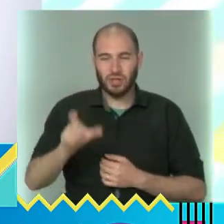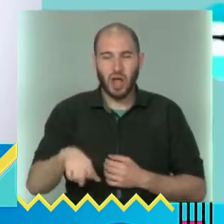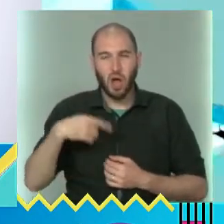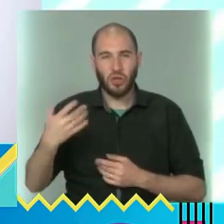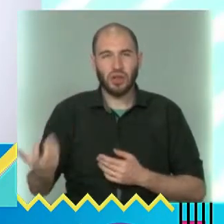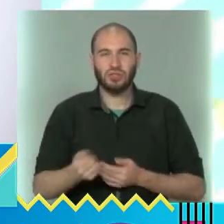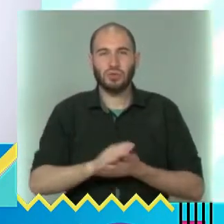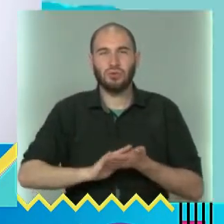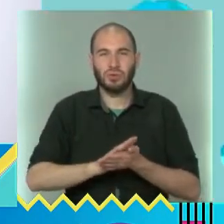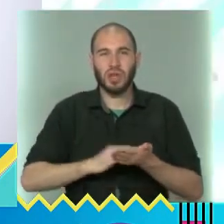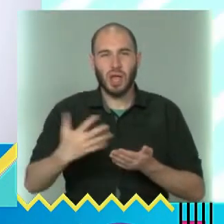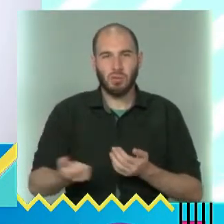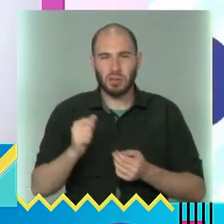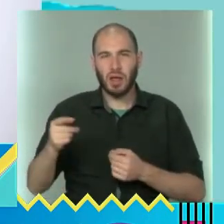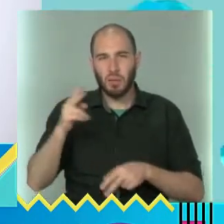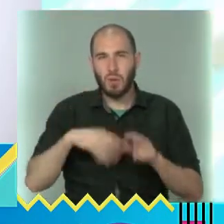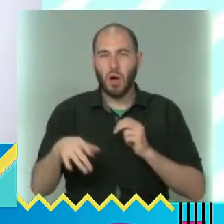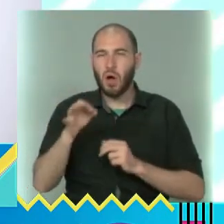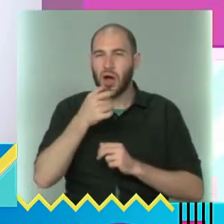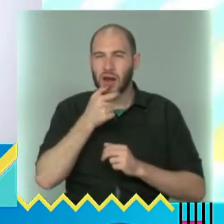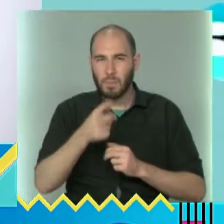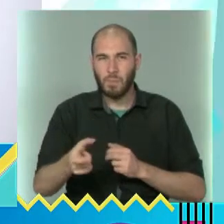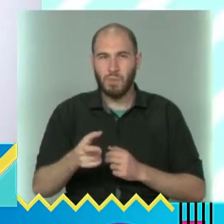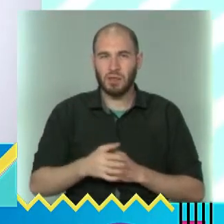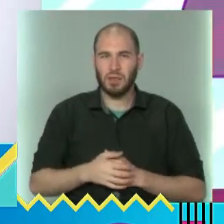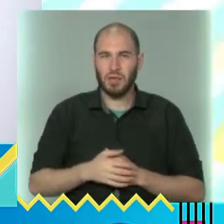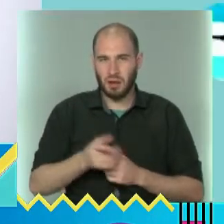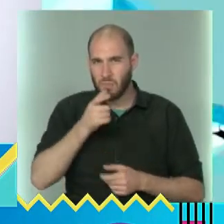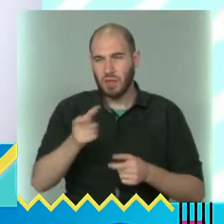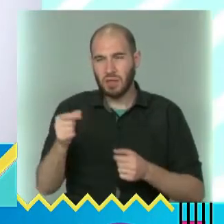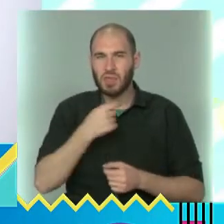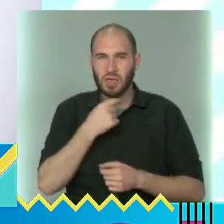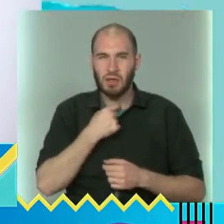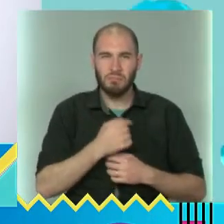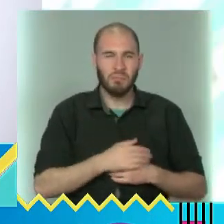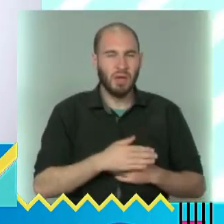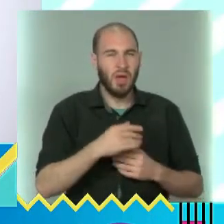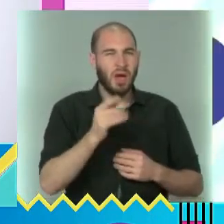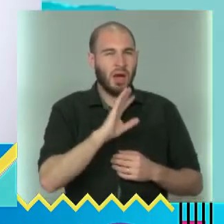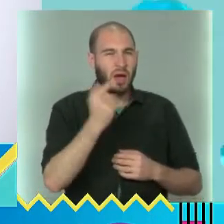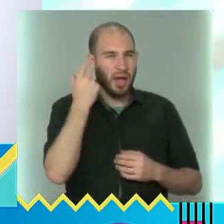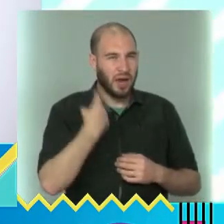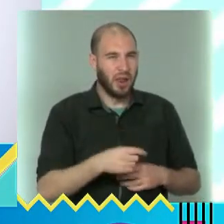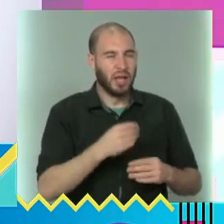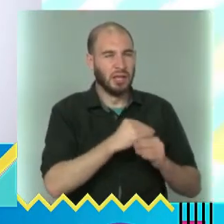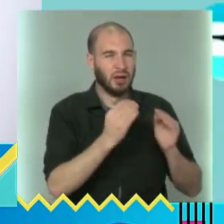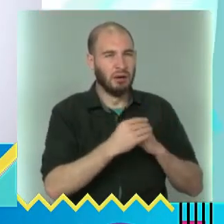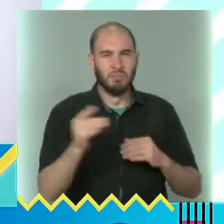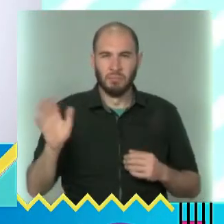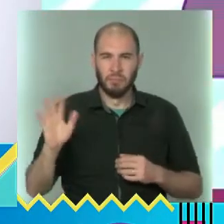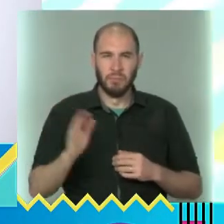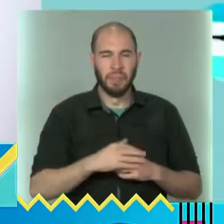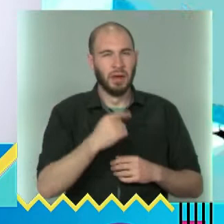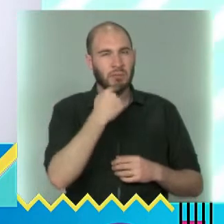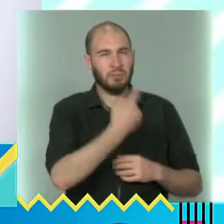encuentre la solución que viene a buscar o la respuesta que está buscando. Fernando, Carolina te saluda. Quería consultarte